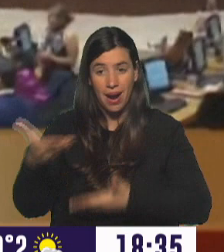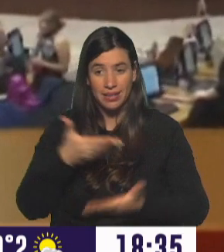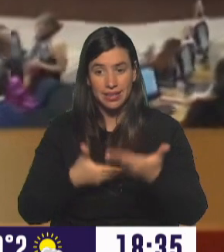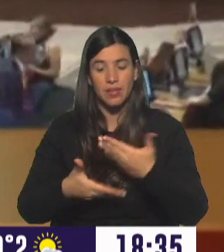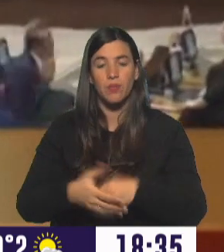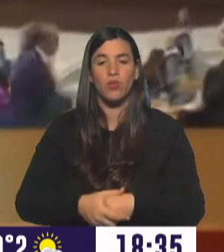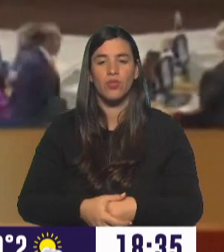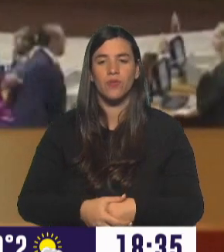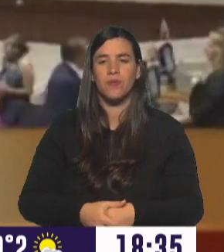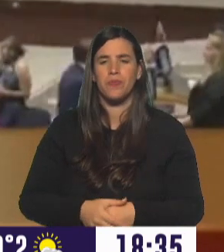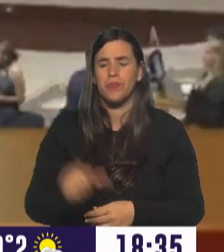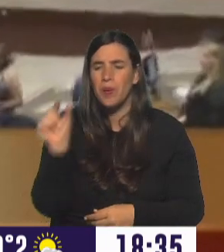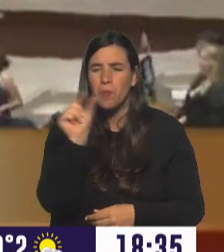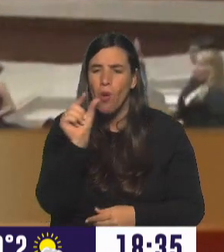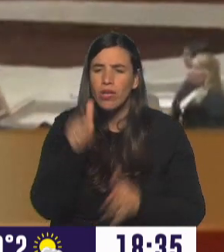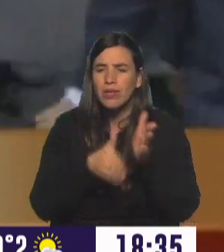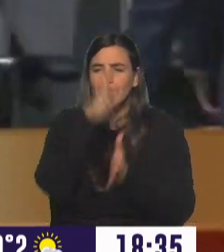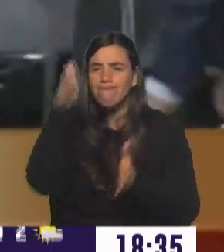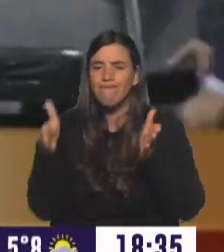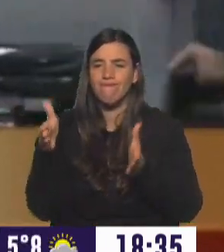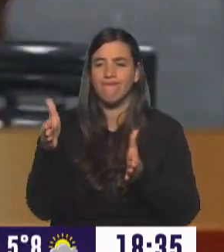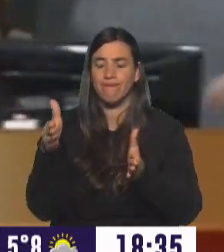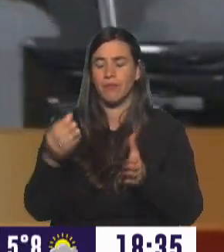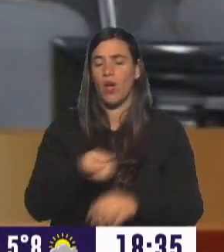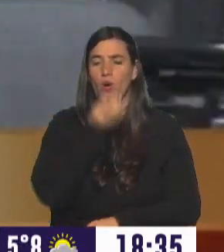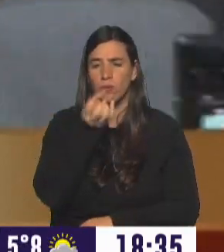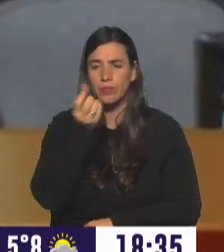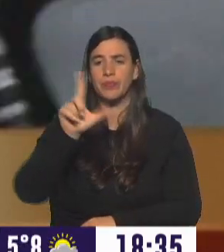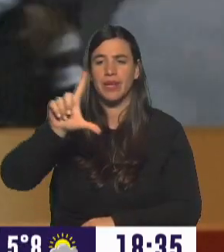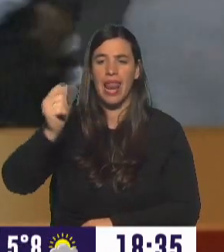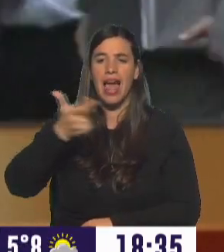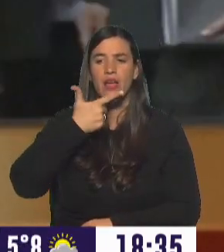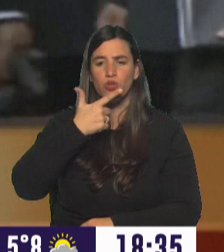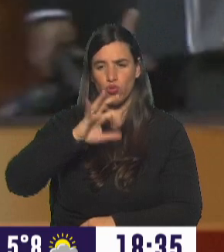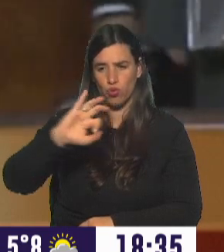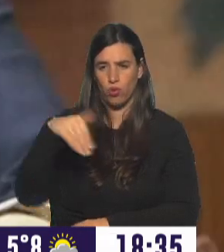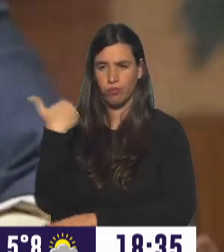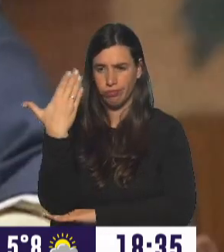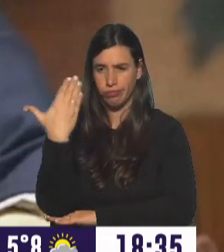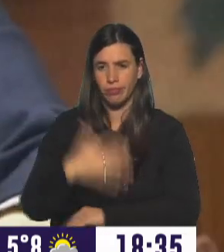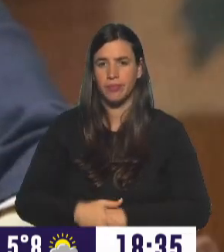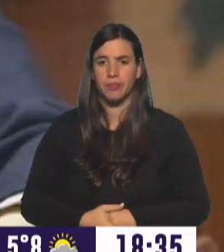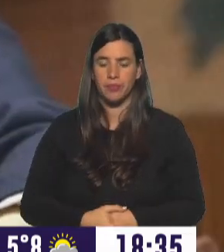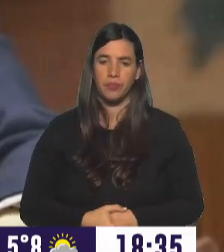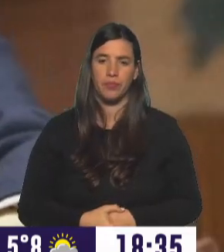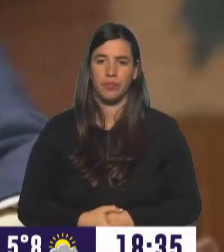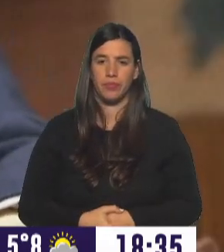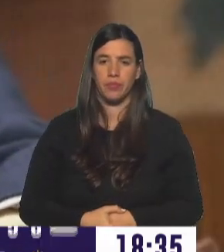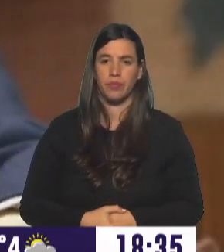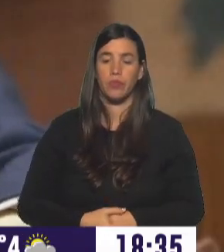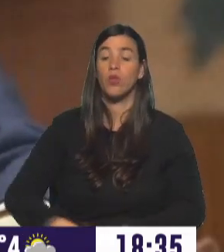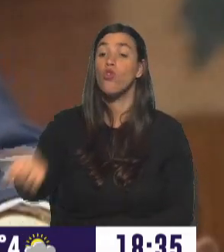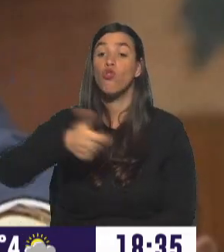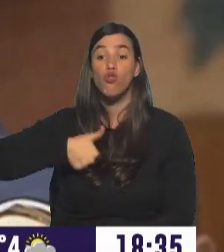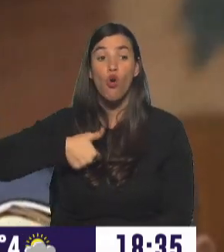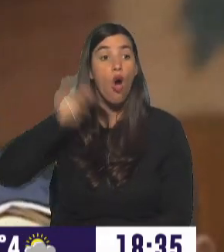pies para ver un fragmento de lo que fue la exposición de Lasso en el Pleno del Legislativo. Yo los